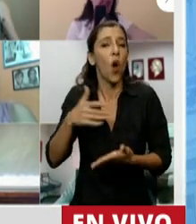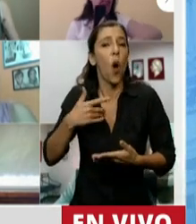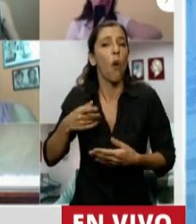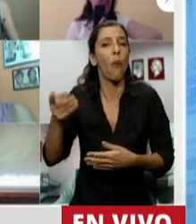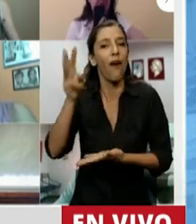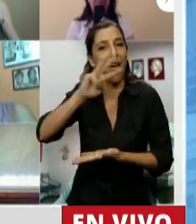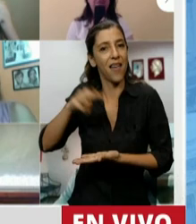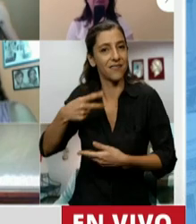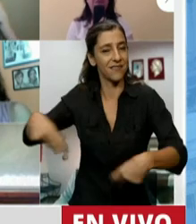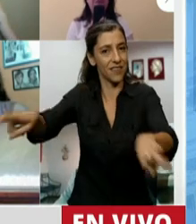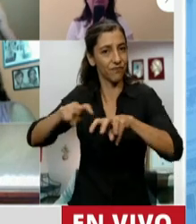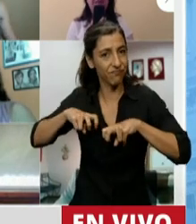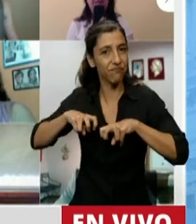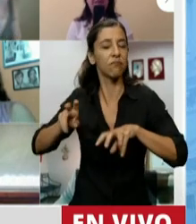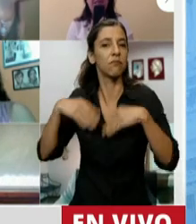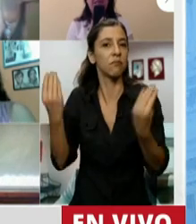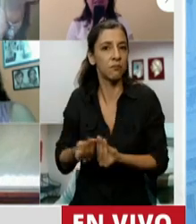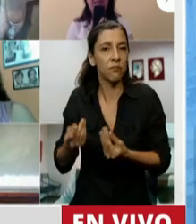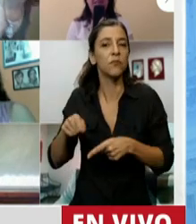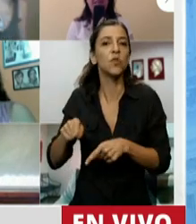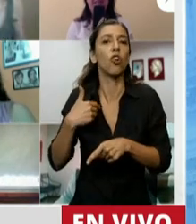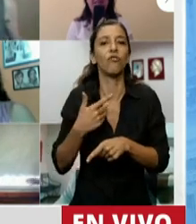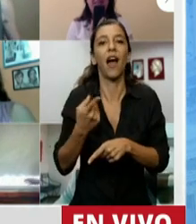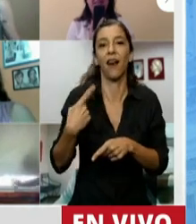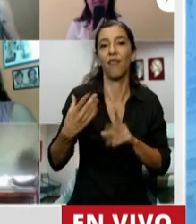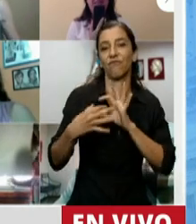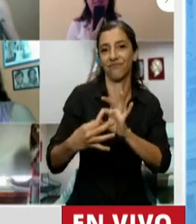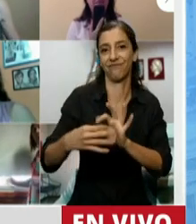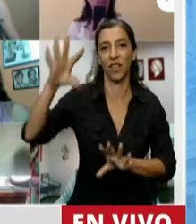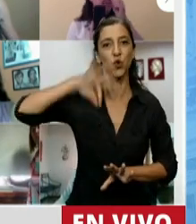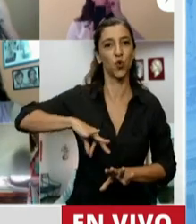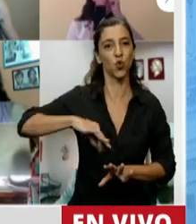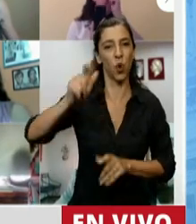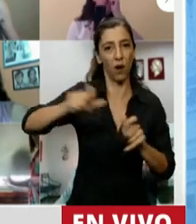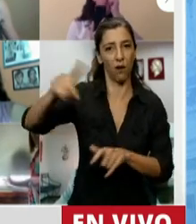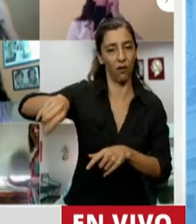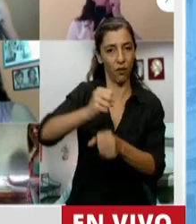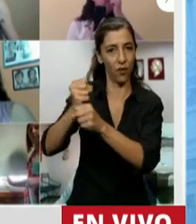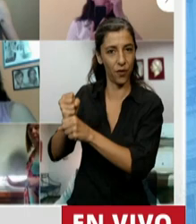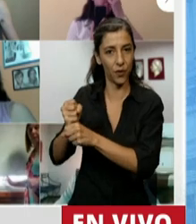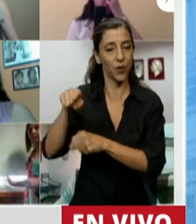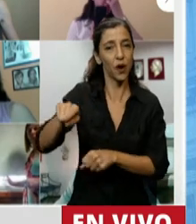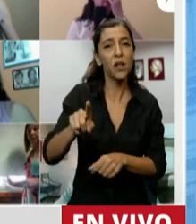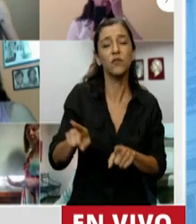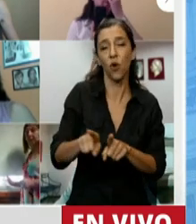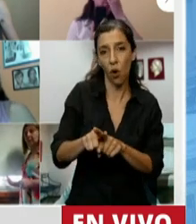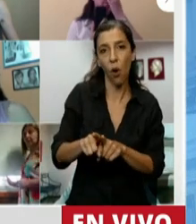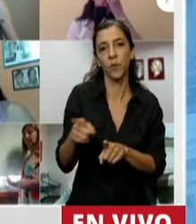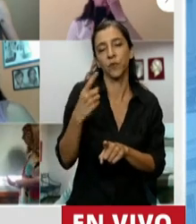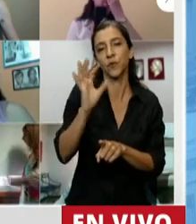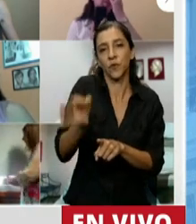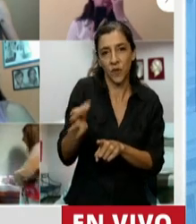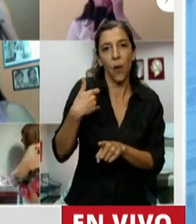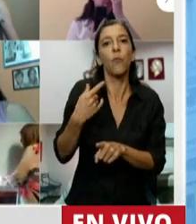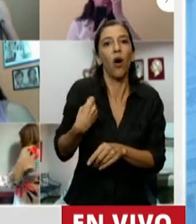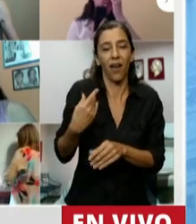y la mayor preponderancia del índice de variación salarial cumplen también, como se dijo, con el principio de sustitución, implica